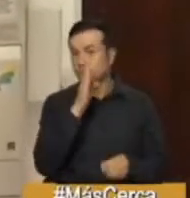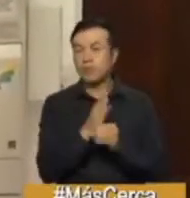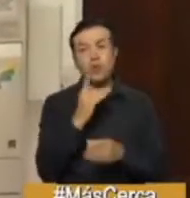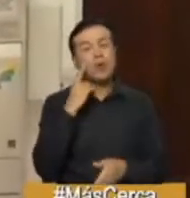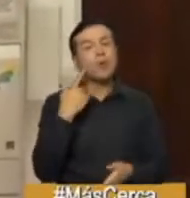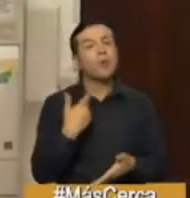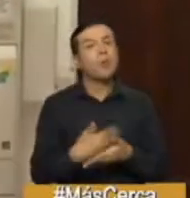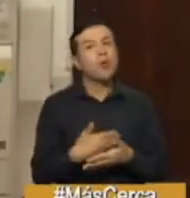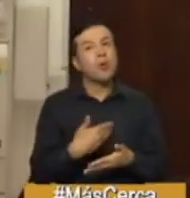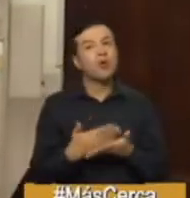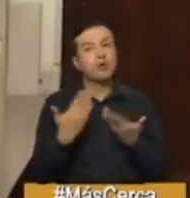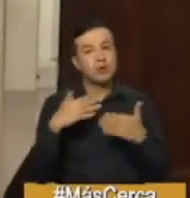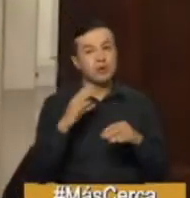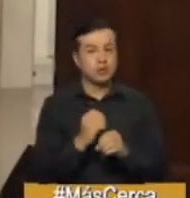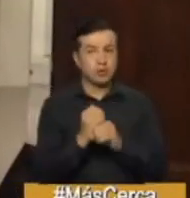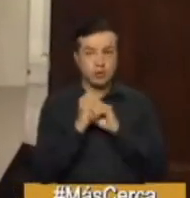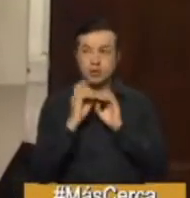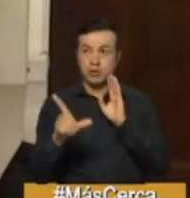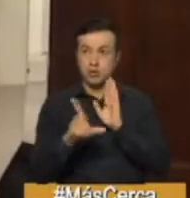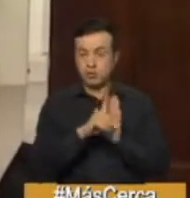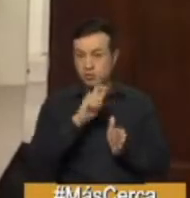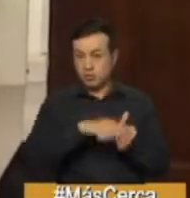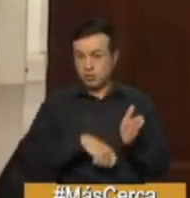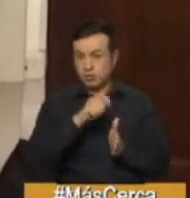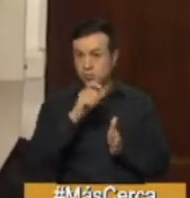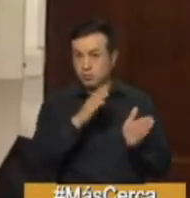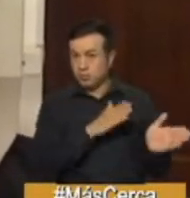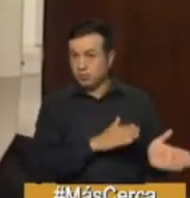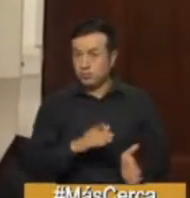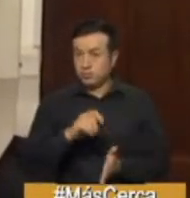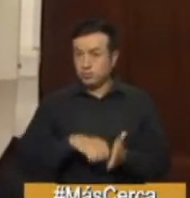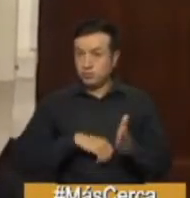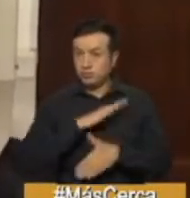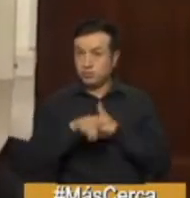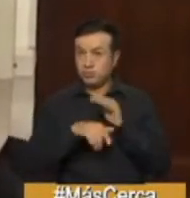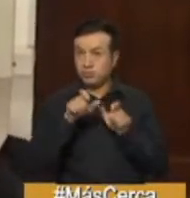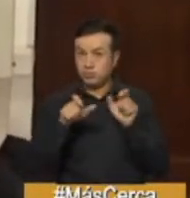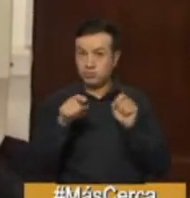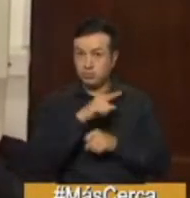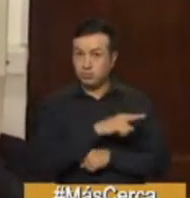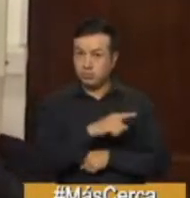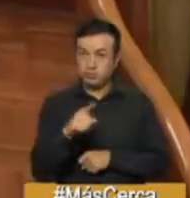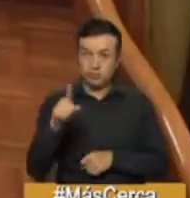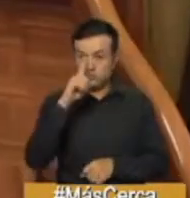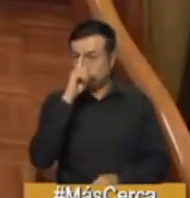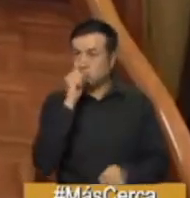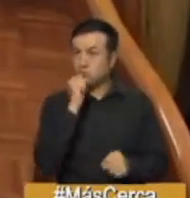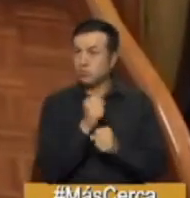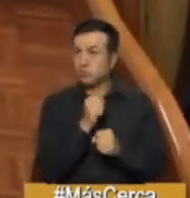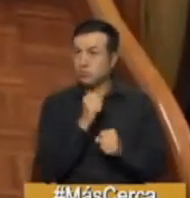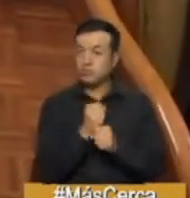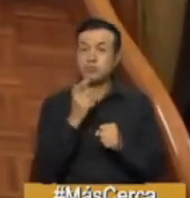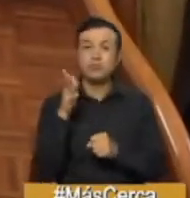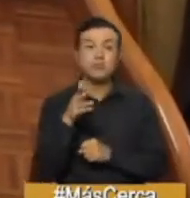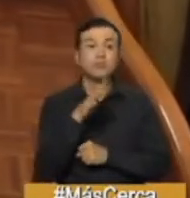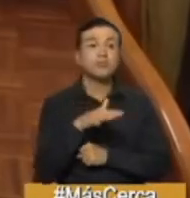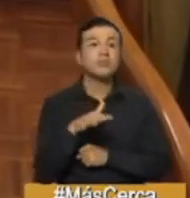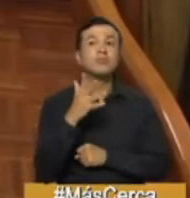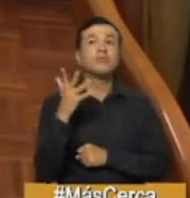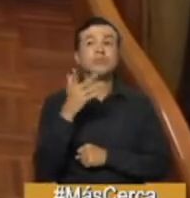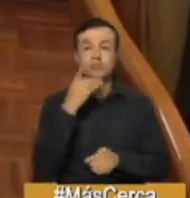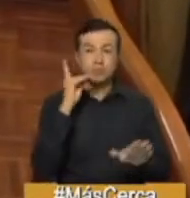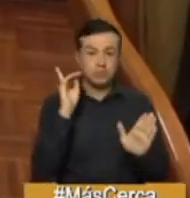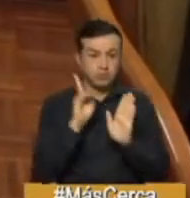que se cumplan con las obligaciones legales y contractuales con todos los empleados estos recorridos se realizan por